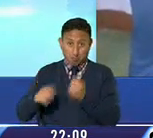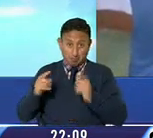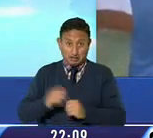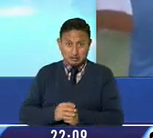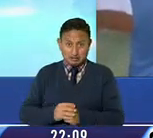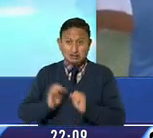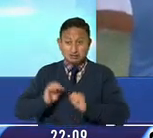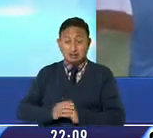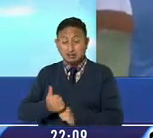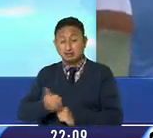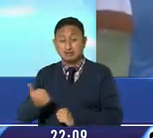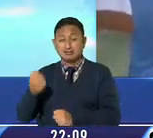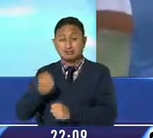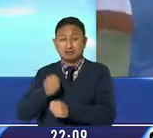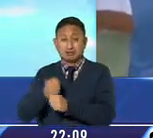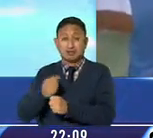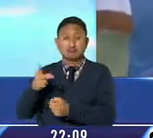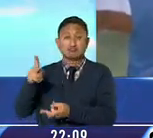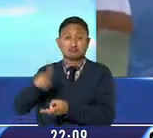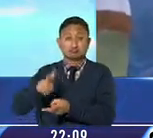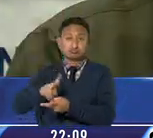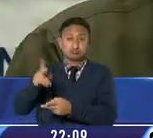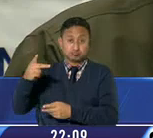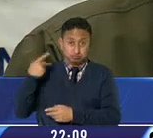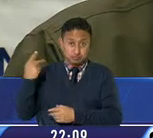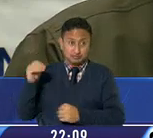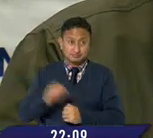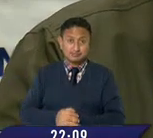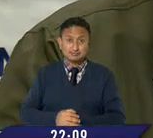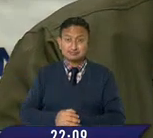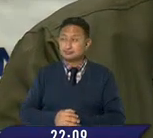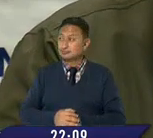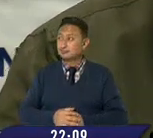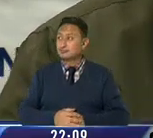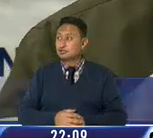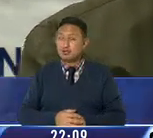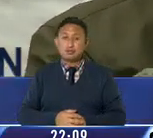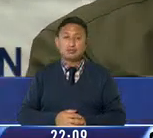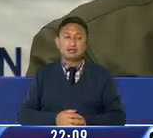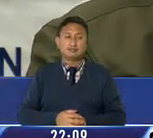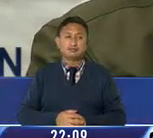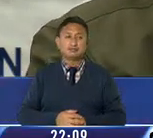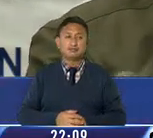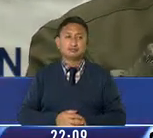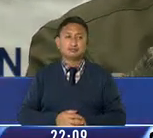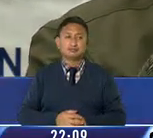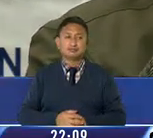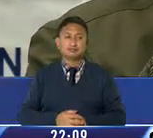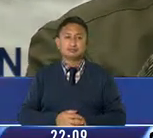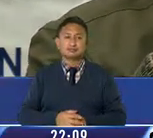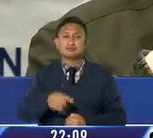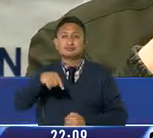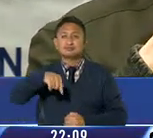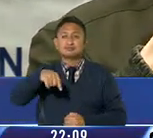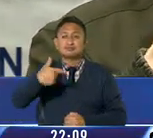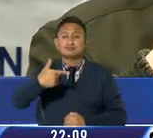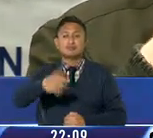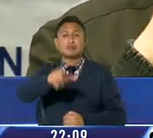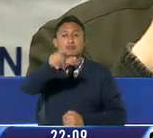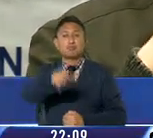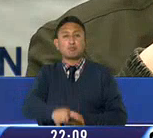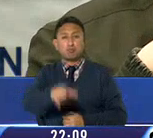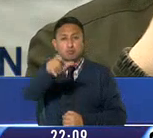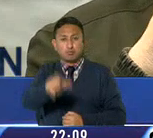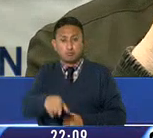explotaba sexualmente con fines económicos. Y todo esto coadyuva a que estas personas sean